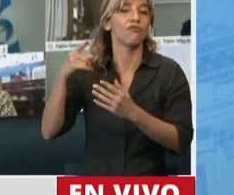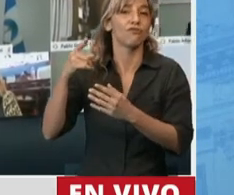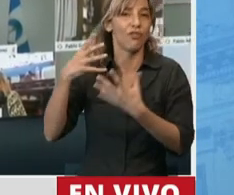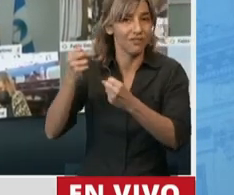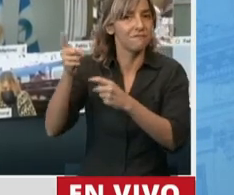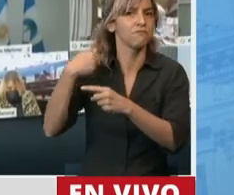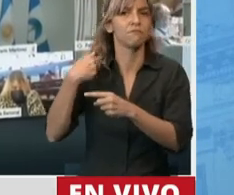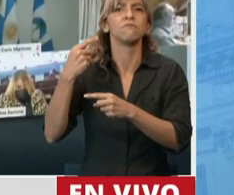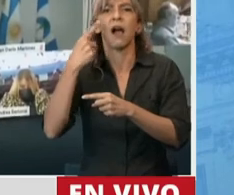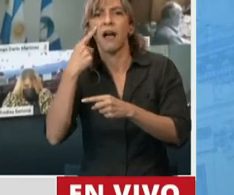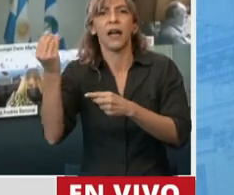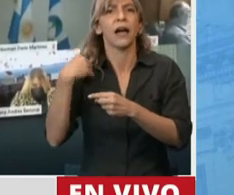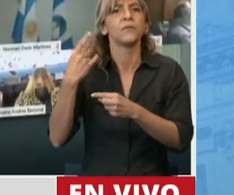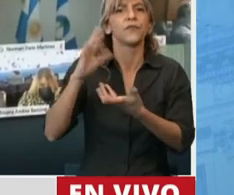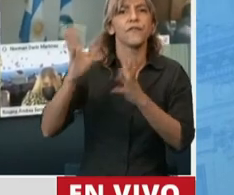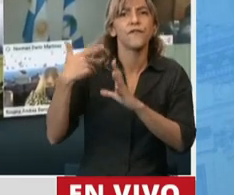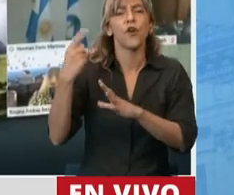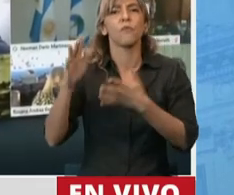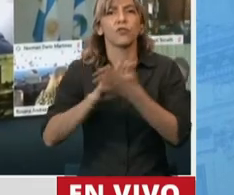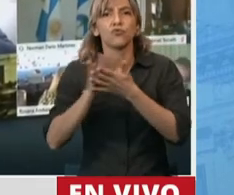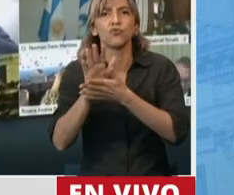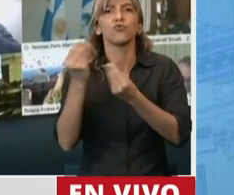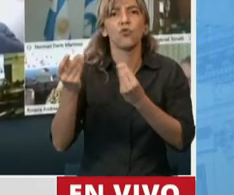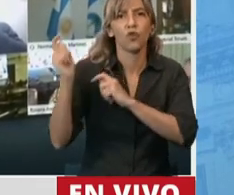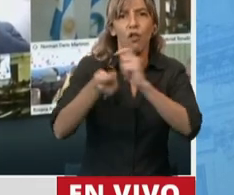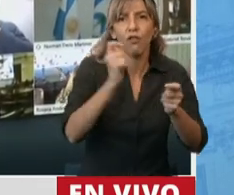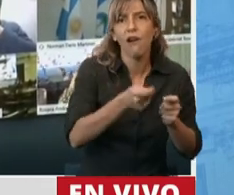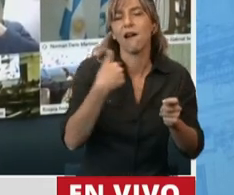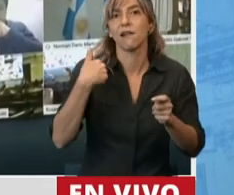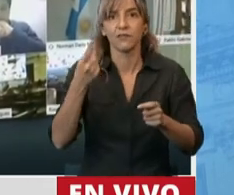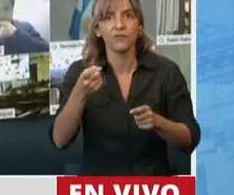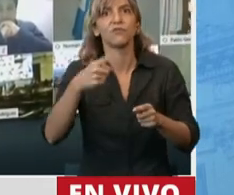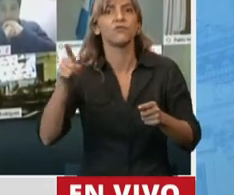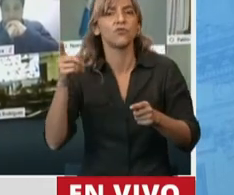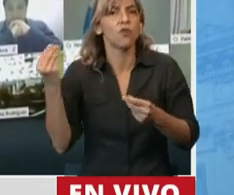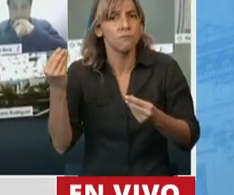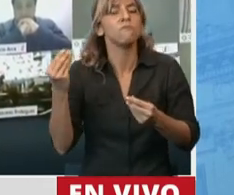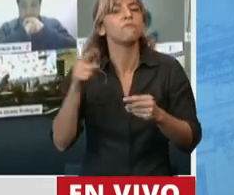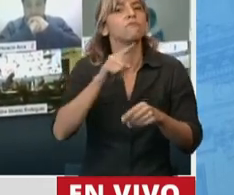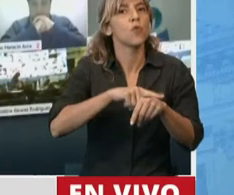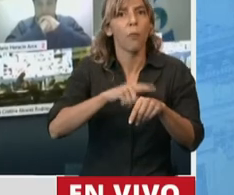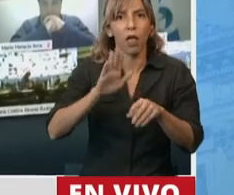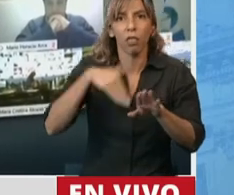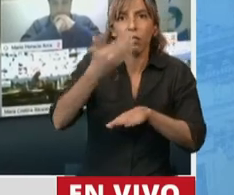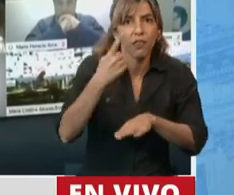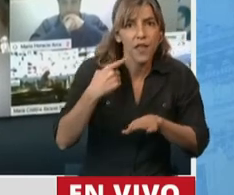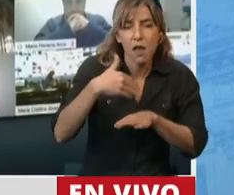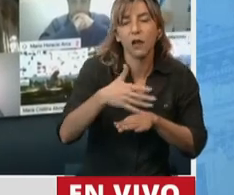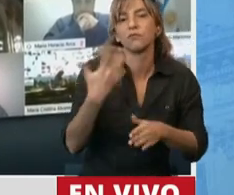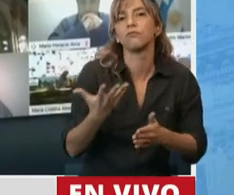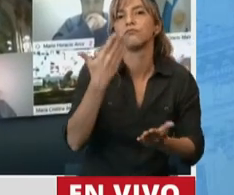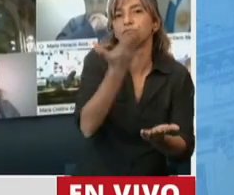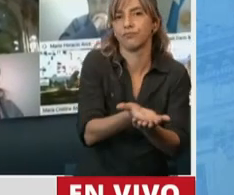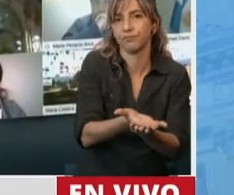para la obtención y el manejo del plasma, fue de la diputada Josefina Mendoza, que lo acompaña